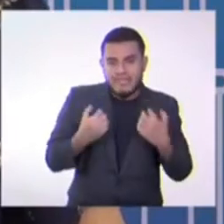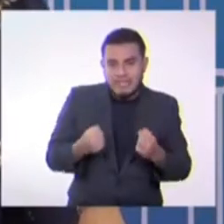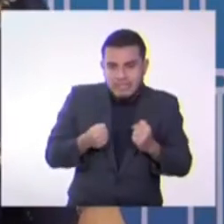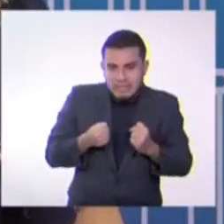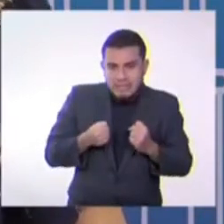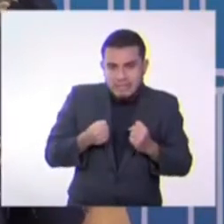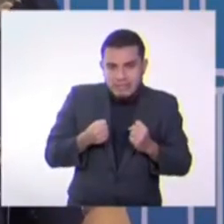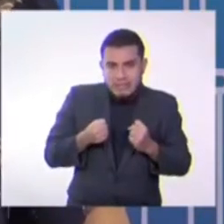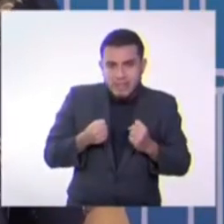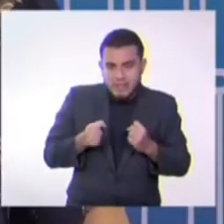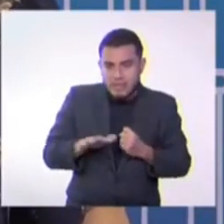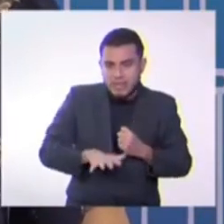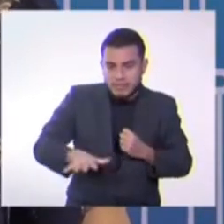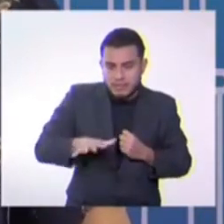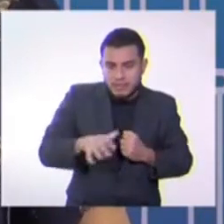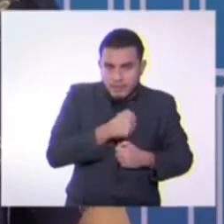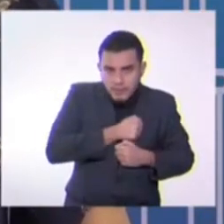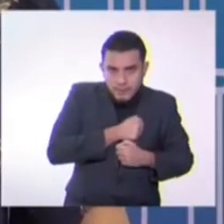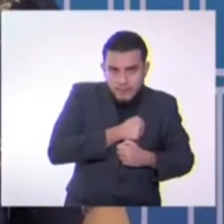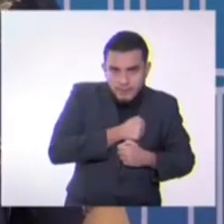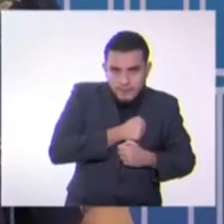y